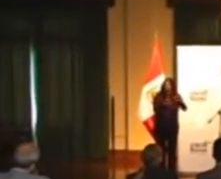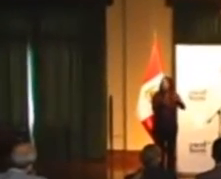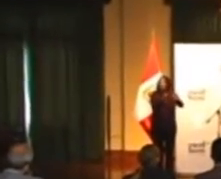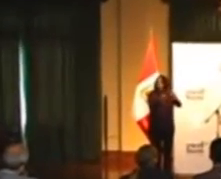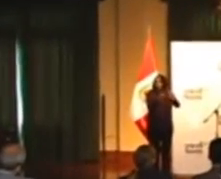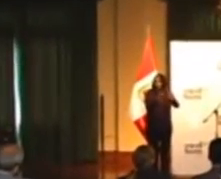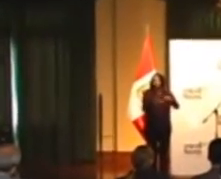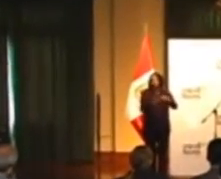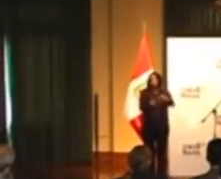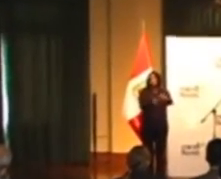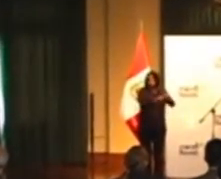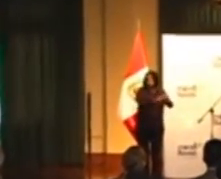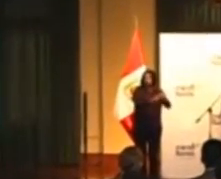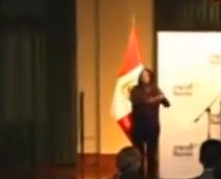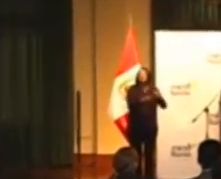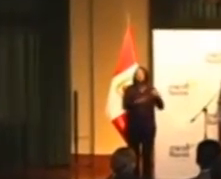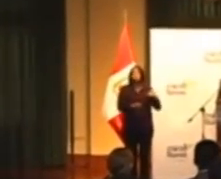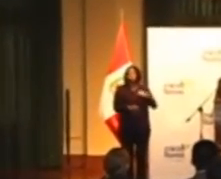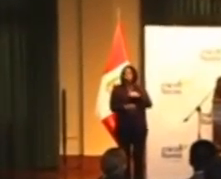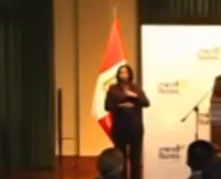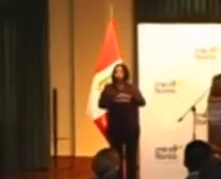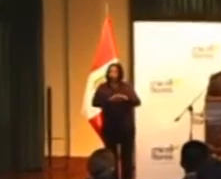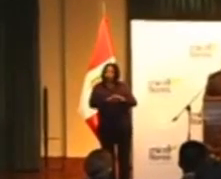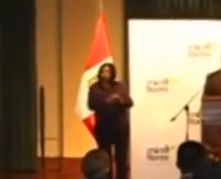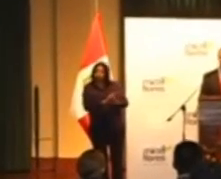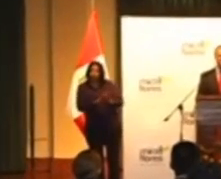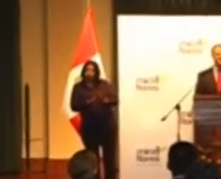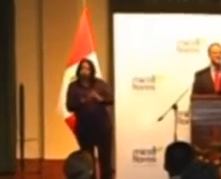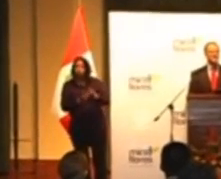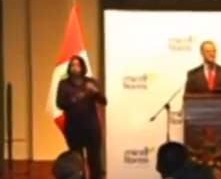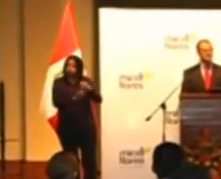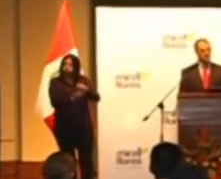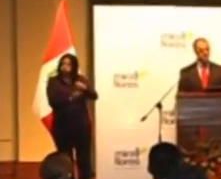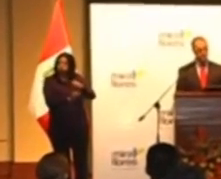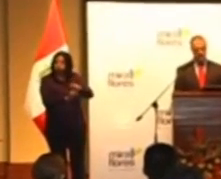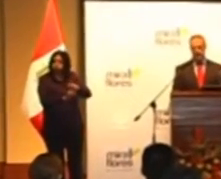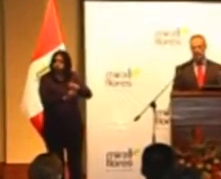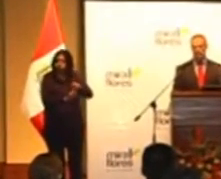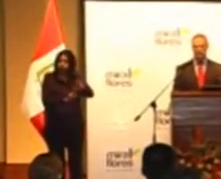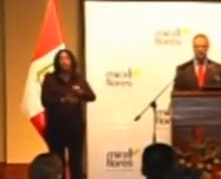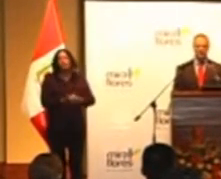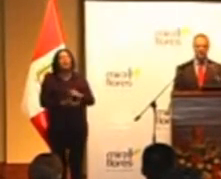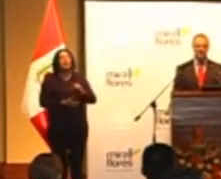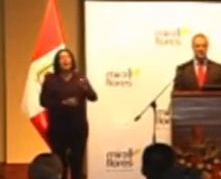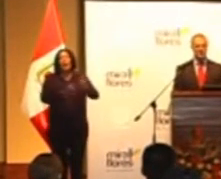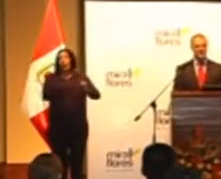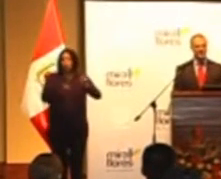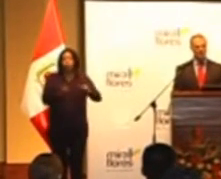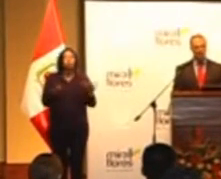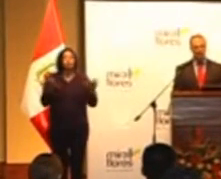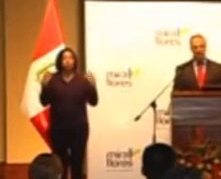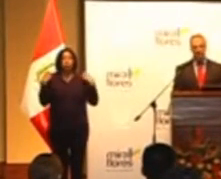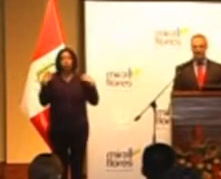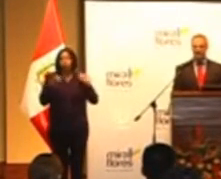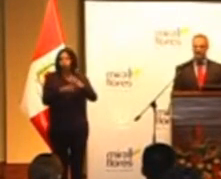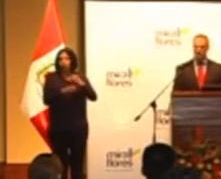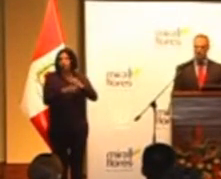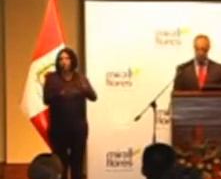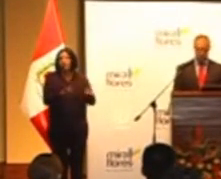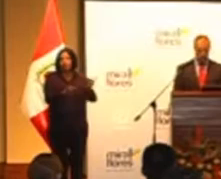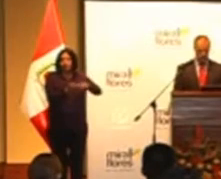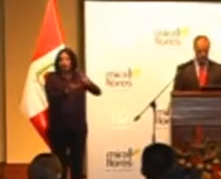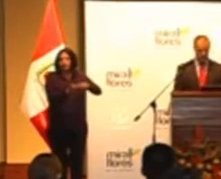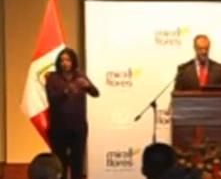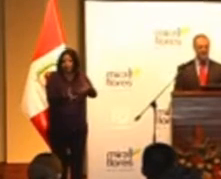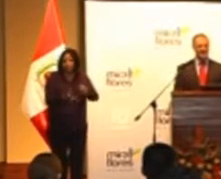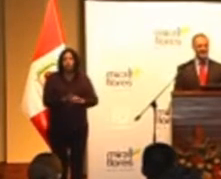judicial, hemos hecho una gestión muy intensa. Hay algunos funcionarios que han estado